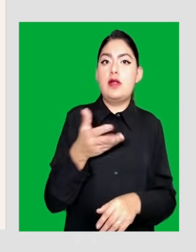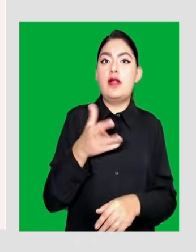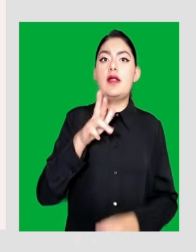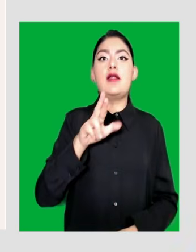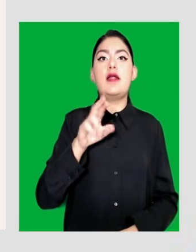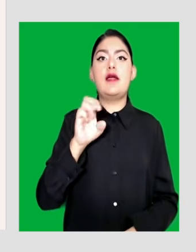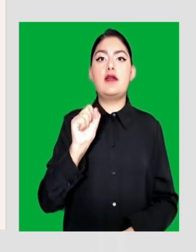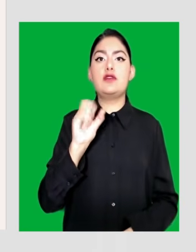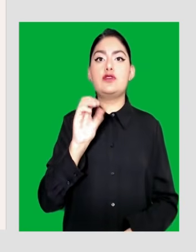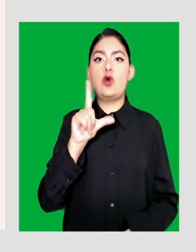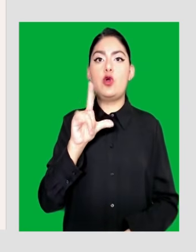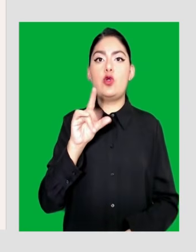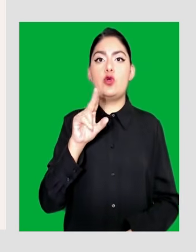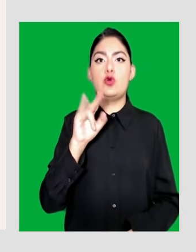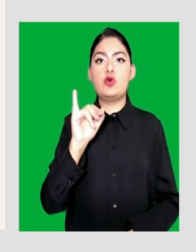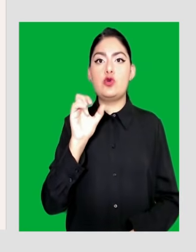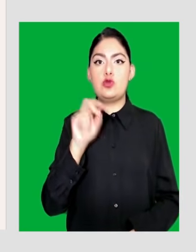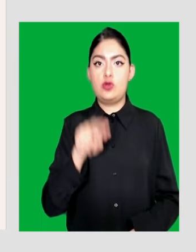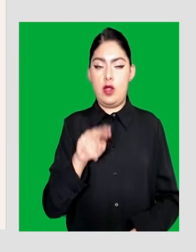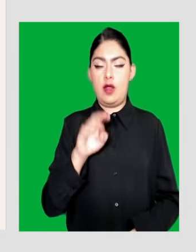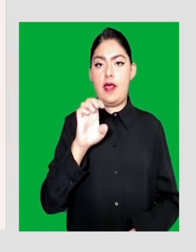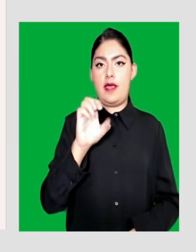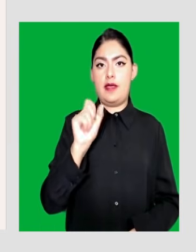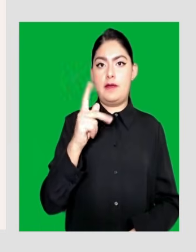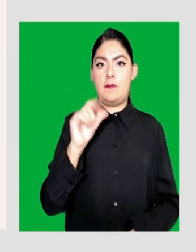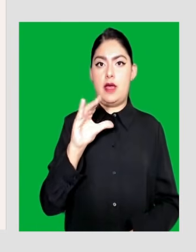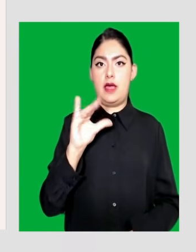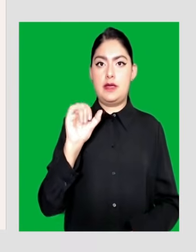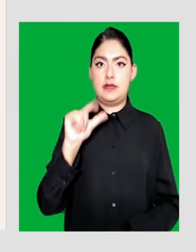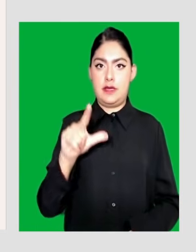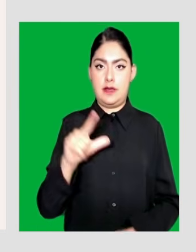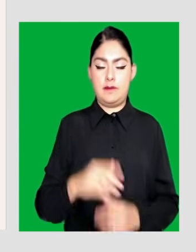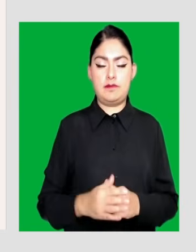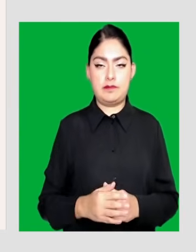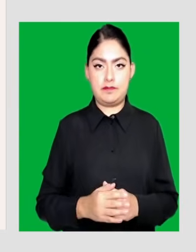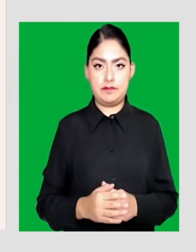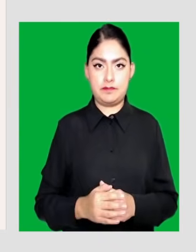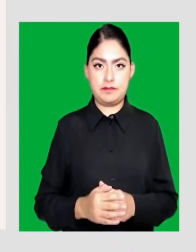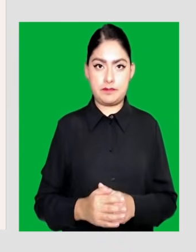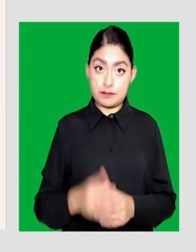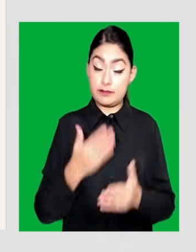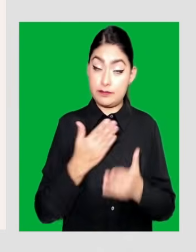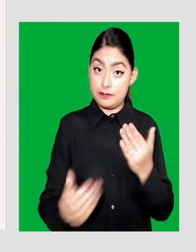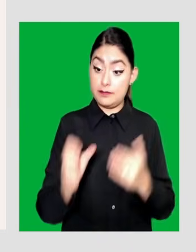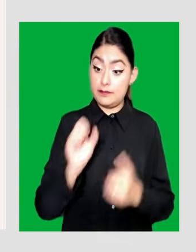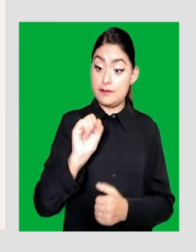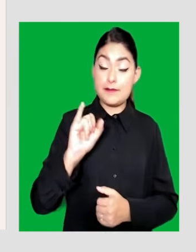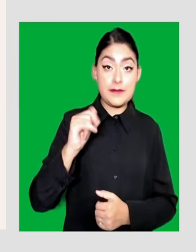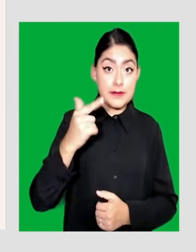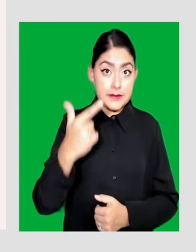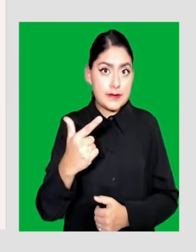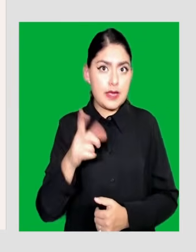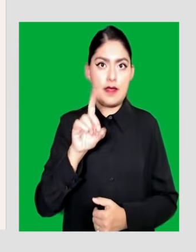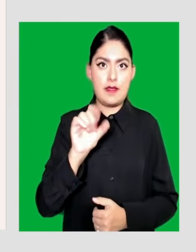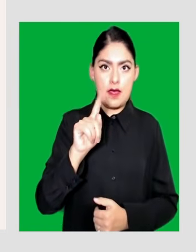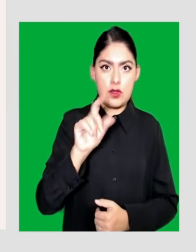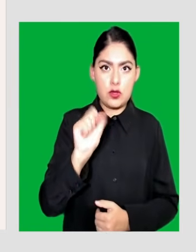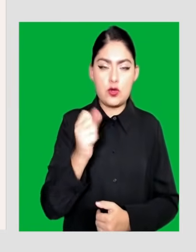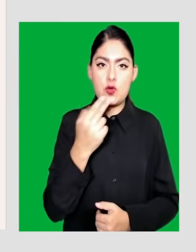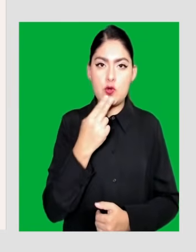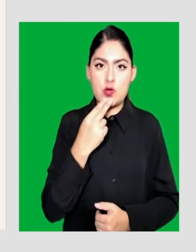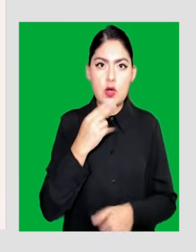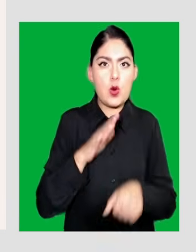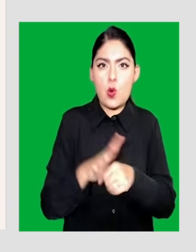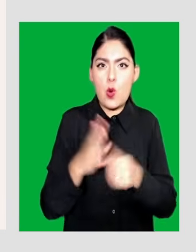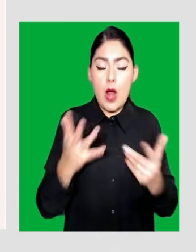para datos raster es el GeoTIFF. La calidad y el nivel de detalle que un raster puede representar depende del tamaño de su